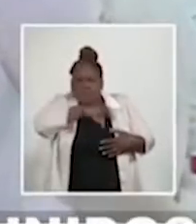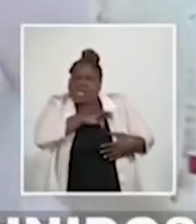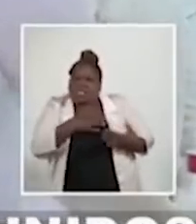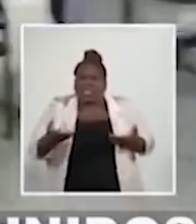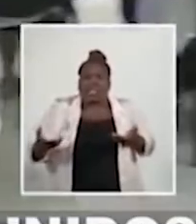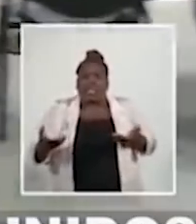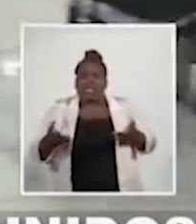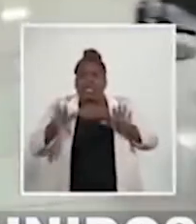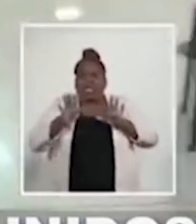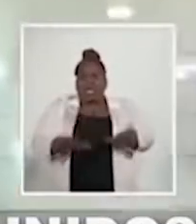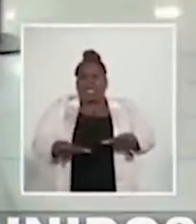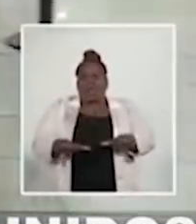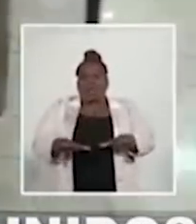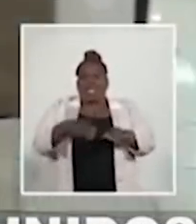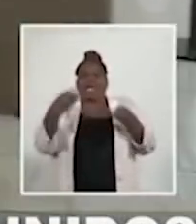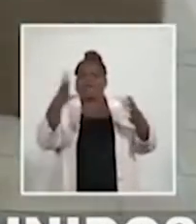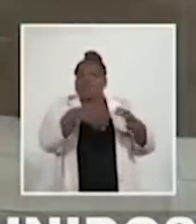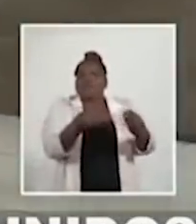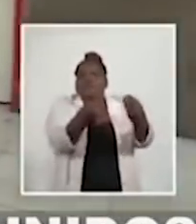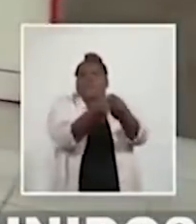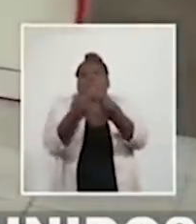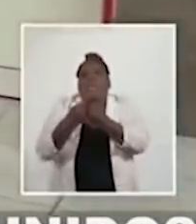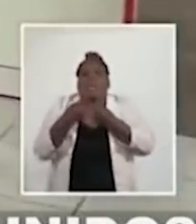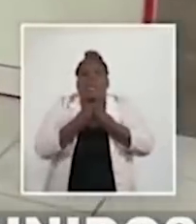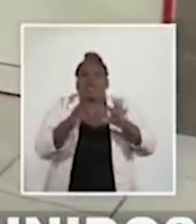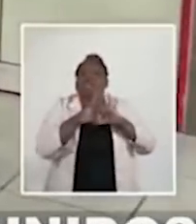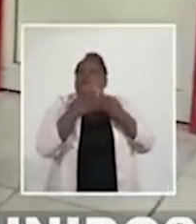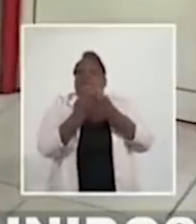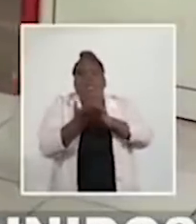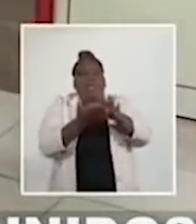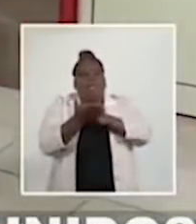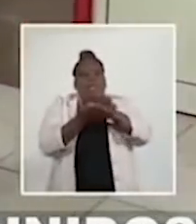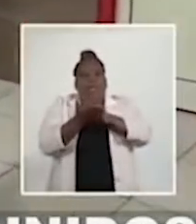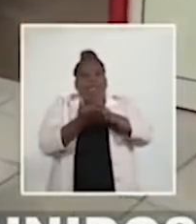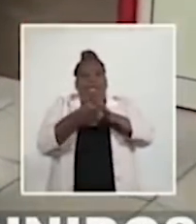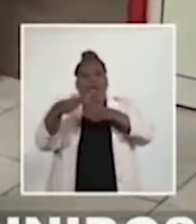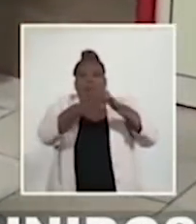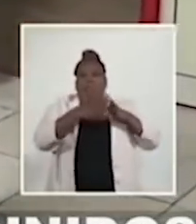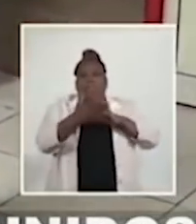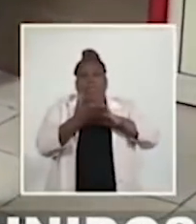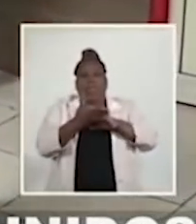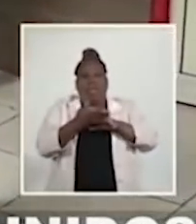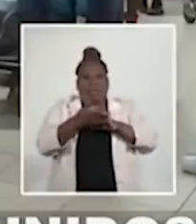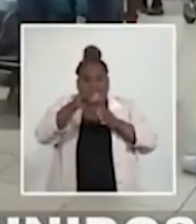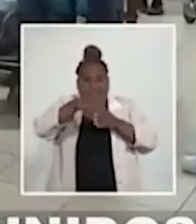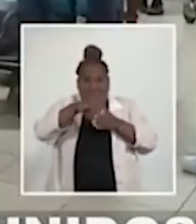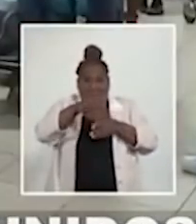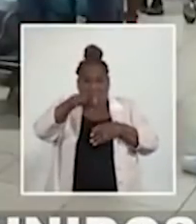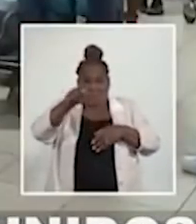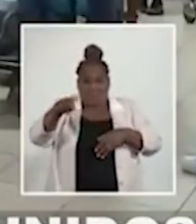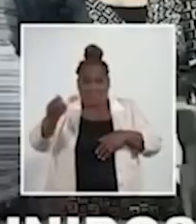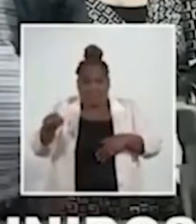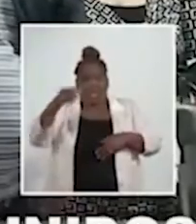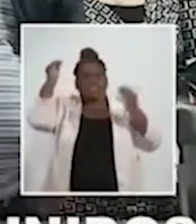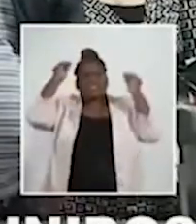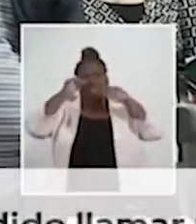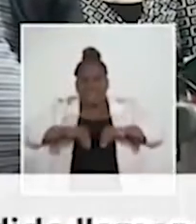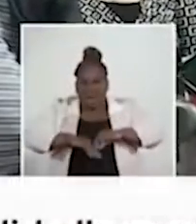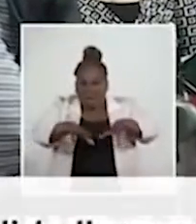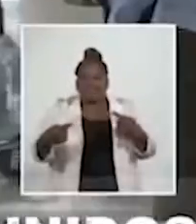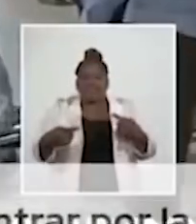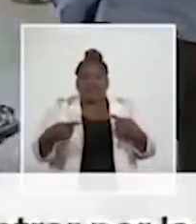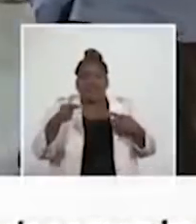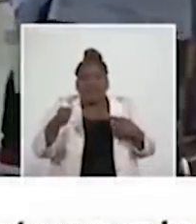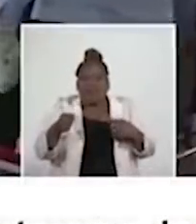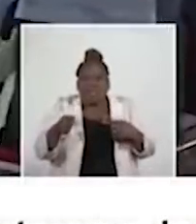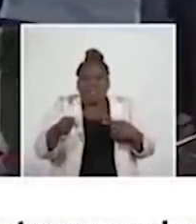ustedes saben. Dice María: Daniel, imposible comunicarse con la oficina Willy. ¿A qué número se puede llamar? Ya le respondimos